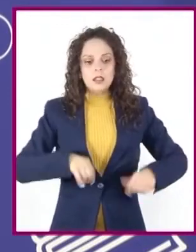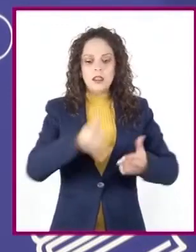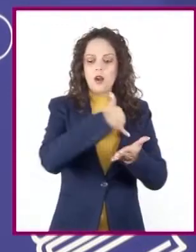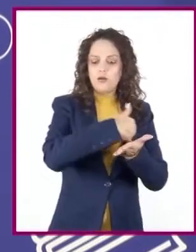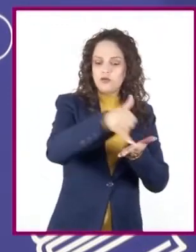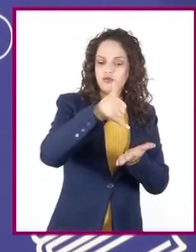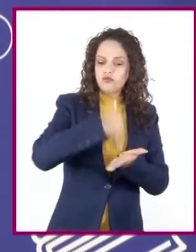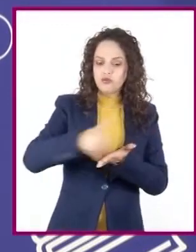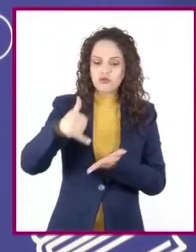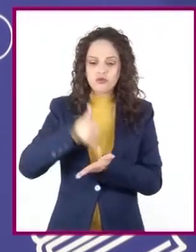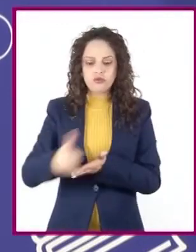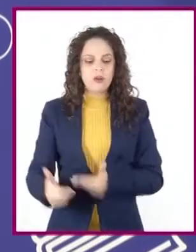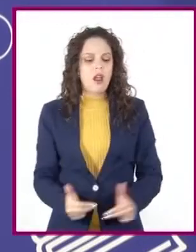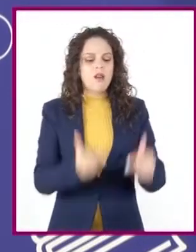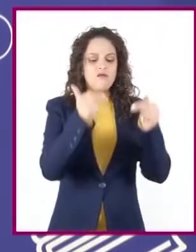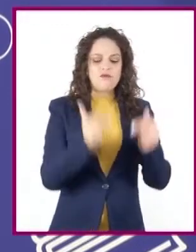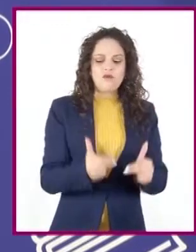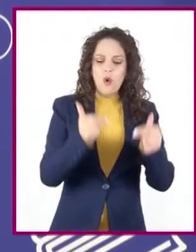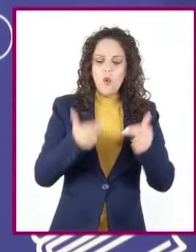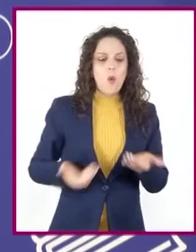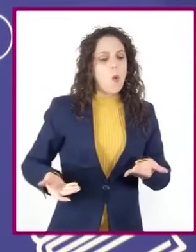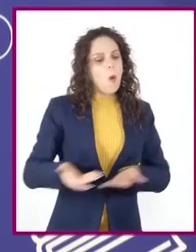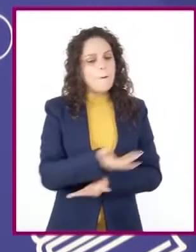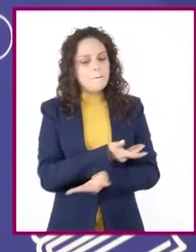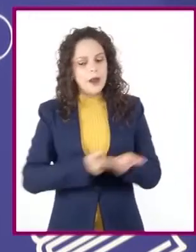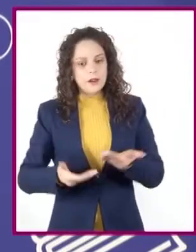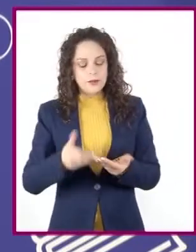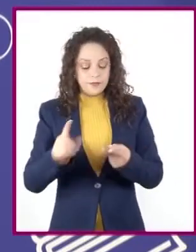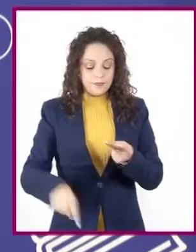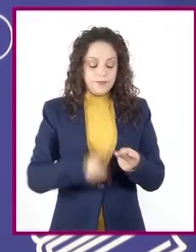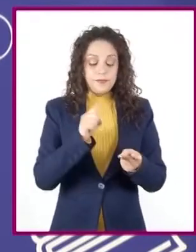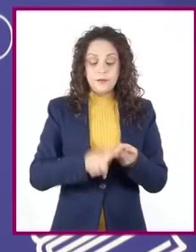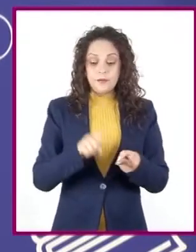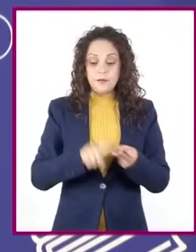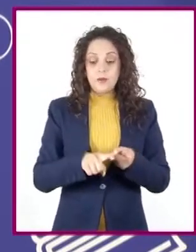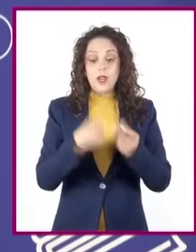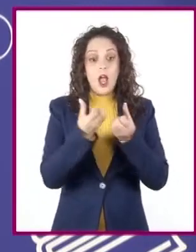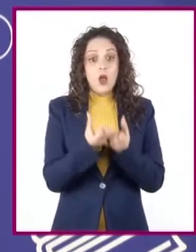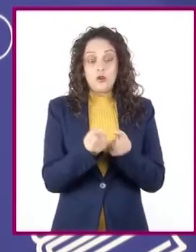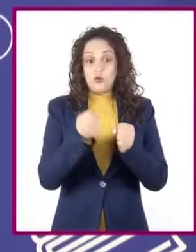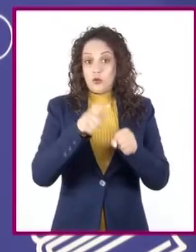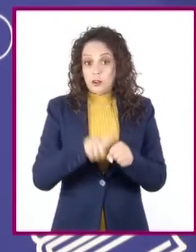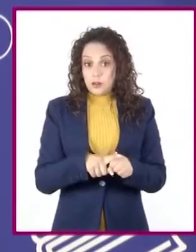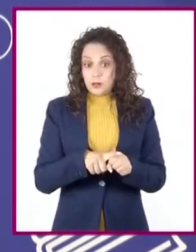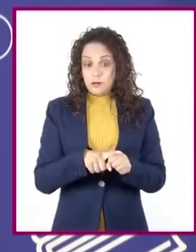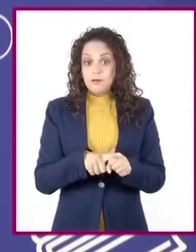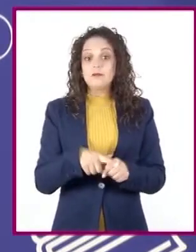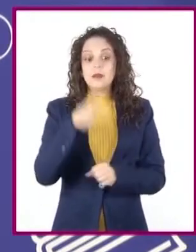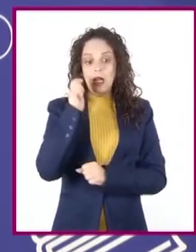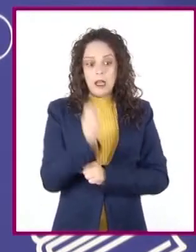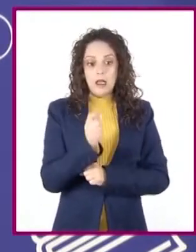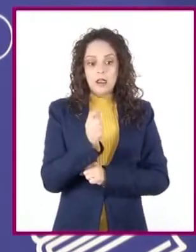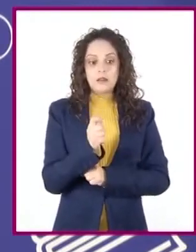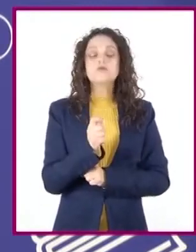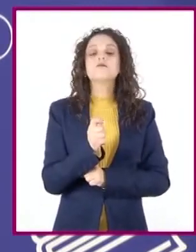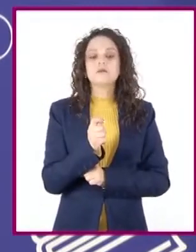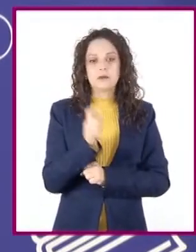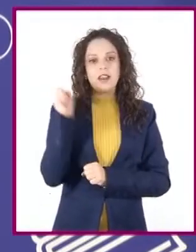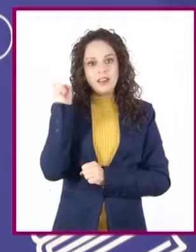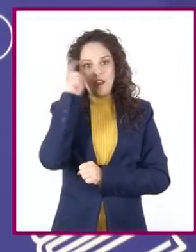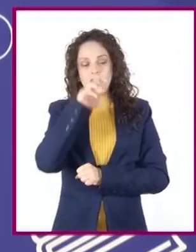agricultura y el comercio. 2. Su sociedad era compleja, formada por